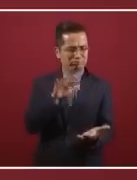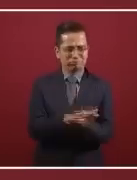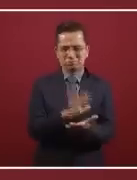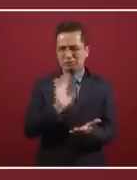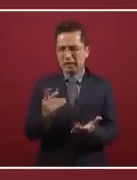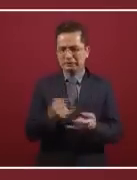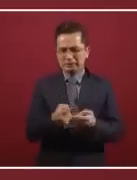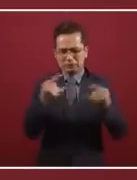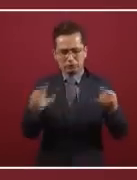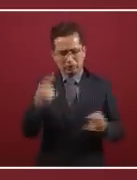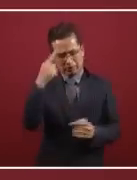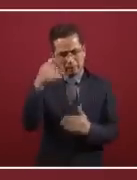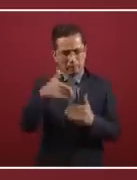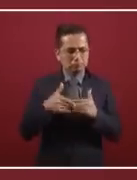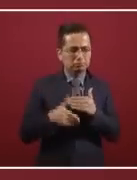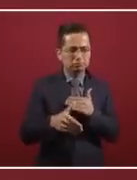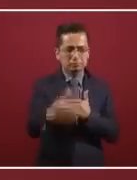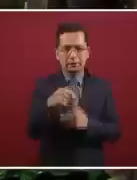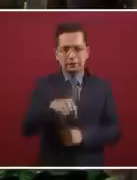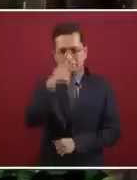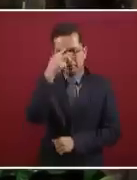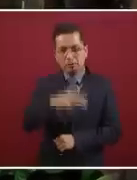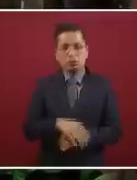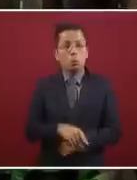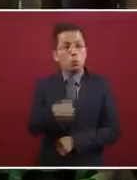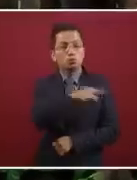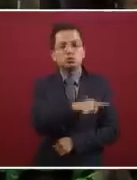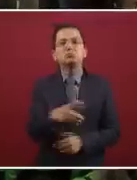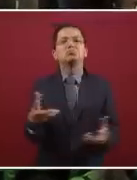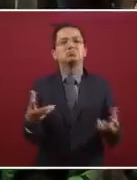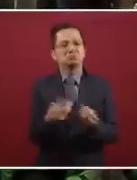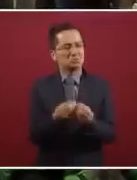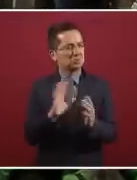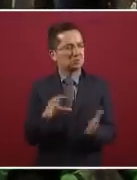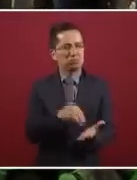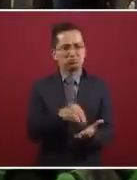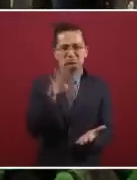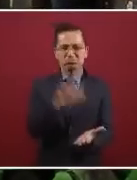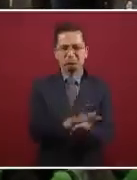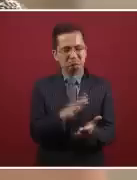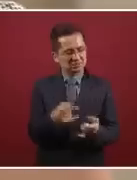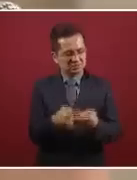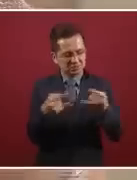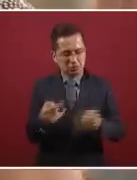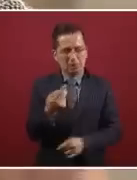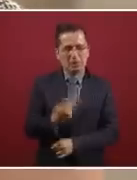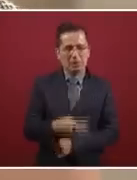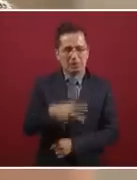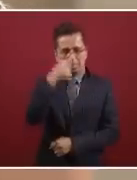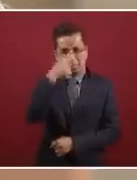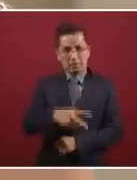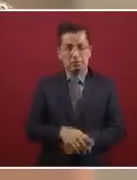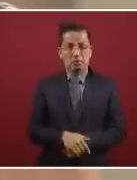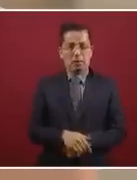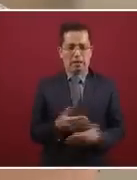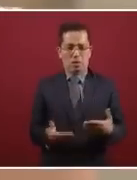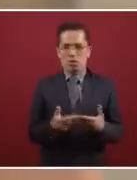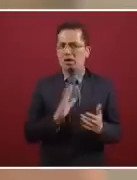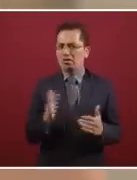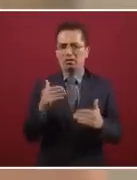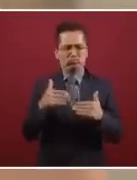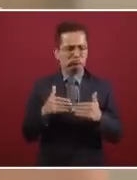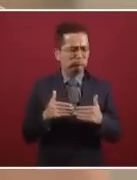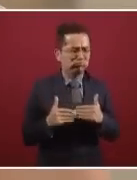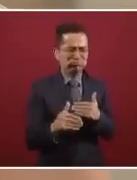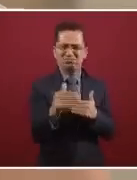han hecho esa gran parte también de ser la historia del deporte y de ser un referente de que es de aquí para adelante. que se la